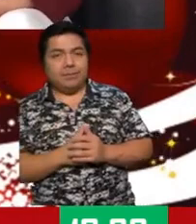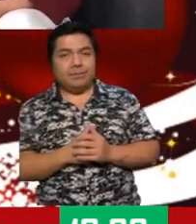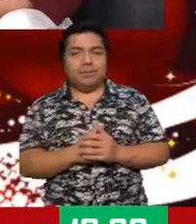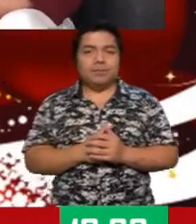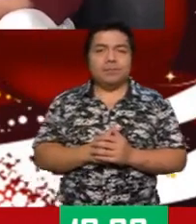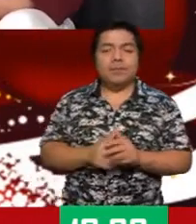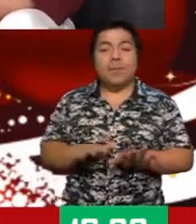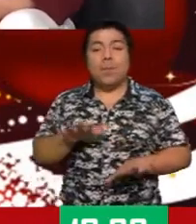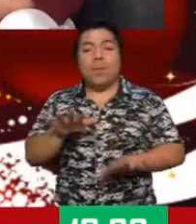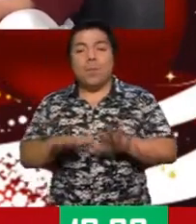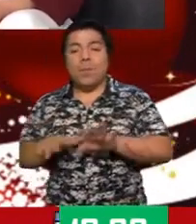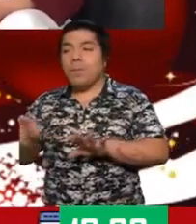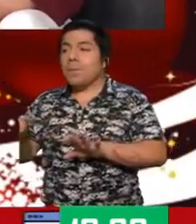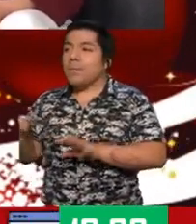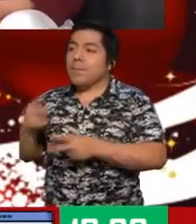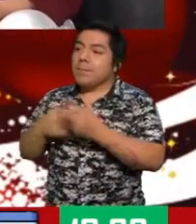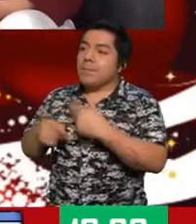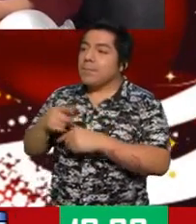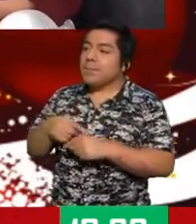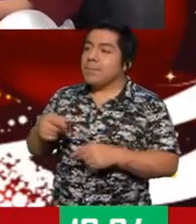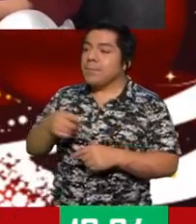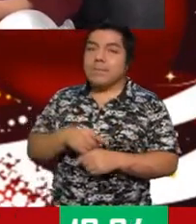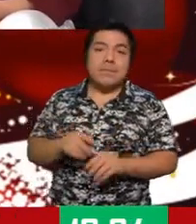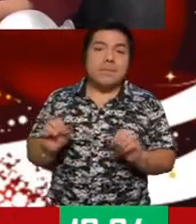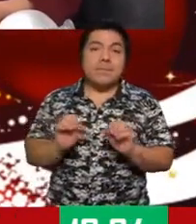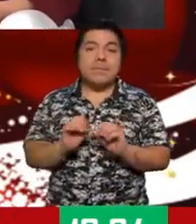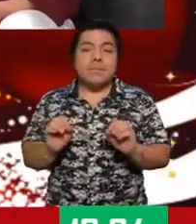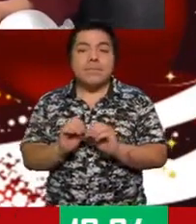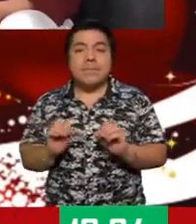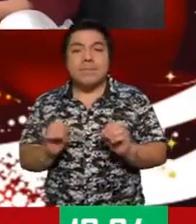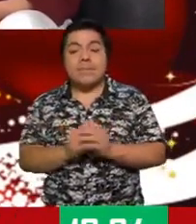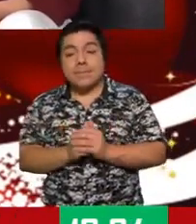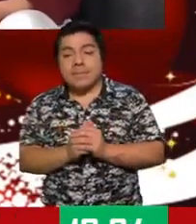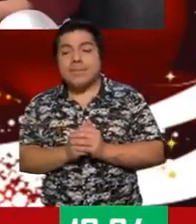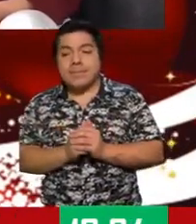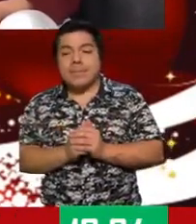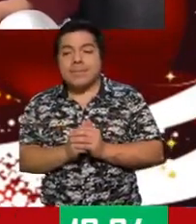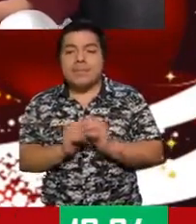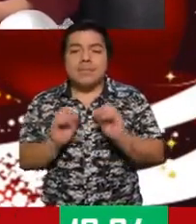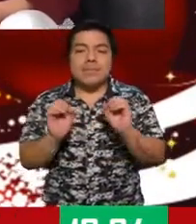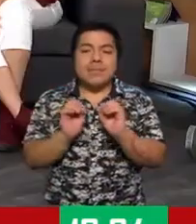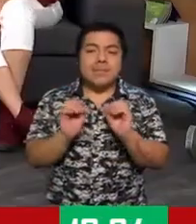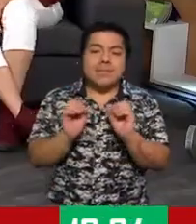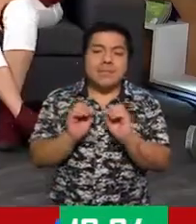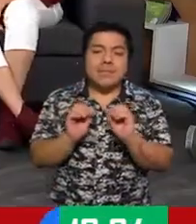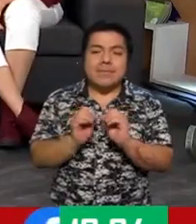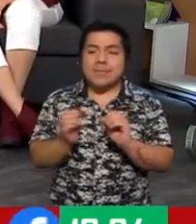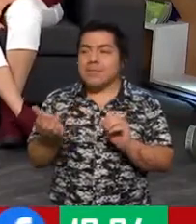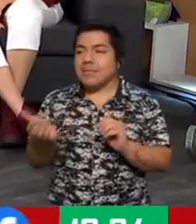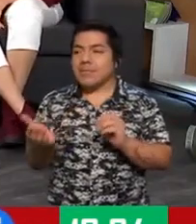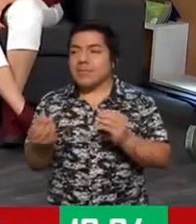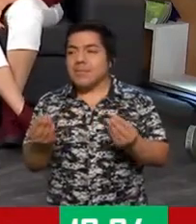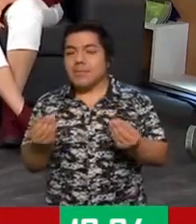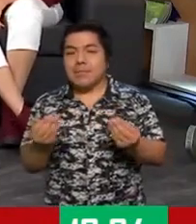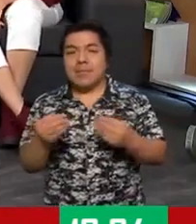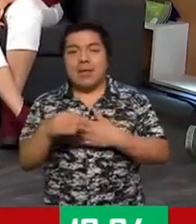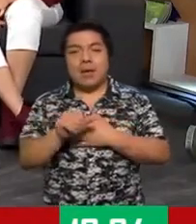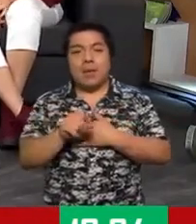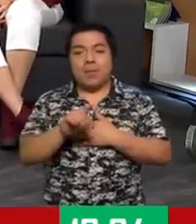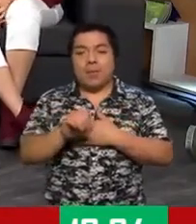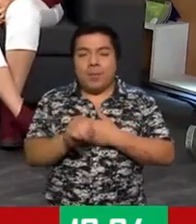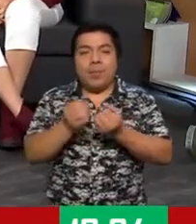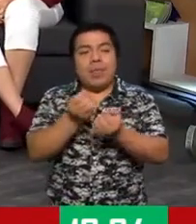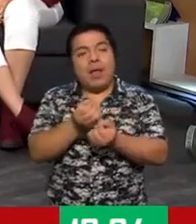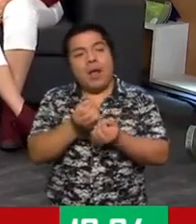No, qué fuerte. Creo que aquí alguien va a pasar a... Ya no se atrevieron después de que... ¿No se atrevieron? Es que Manuelito le quería decir un